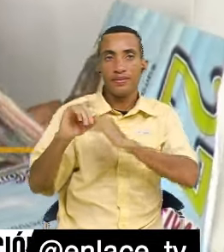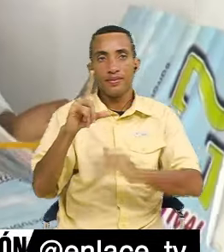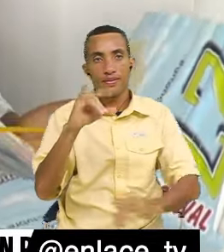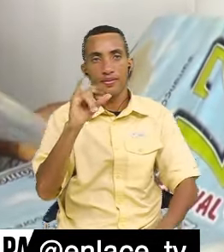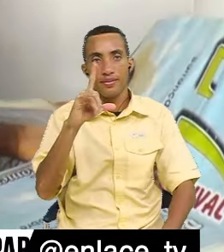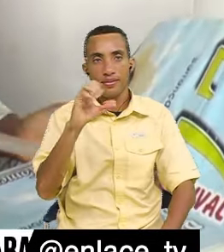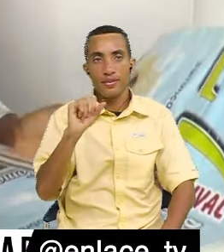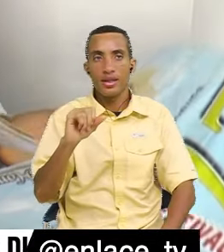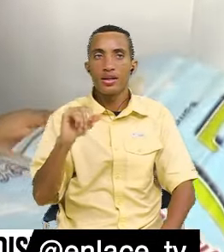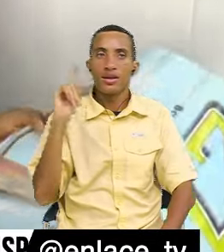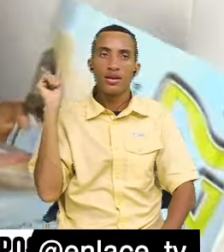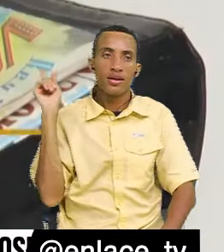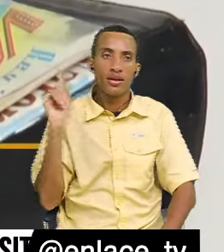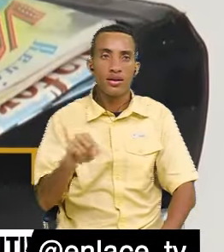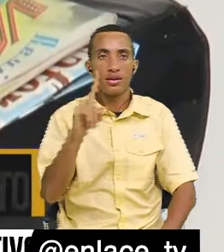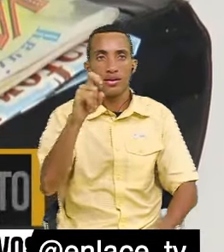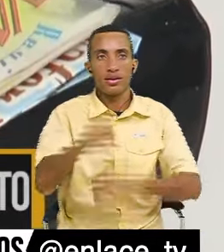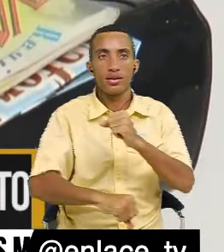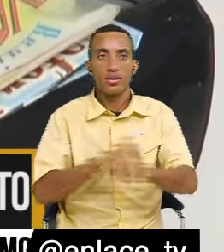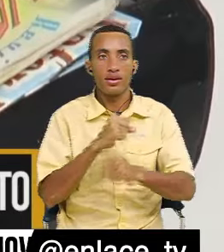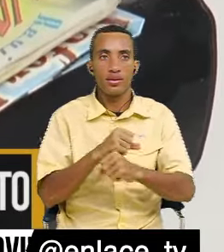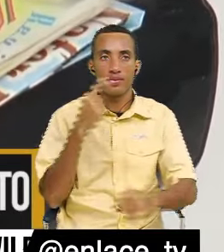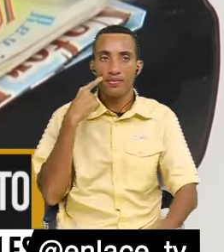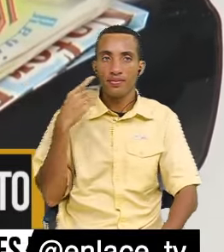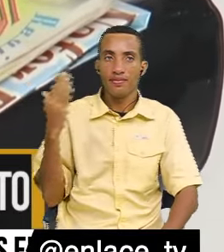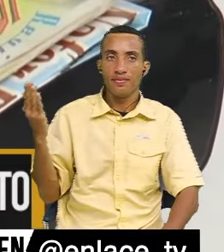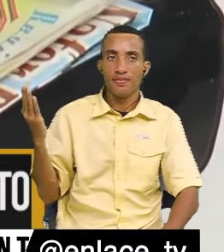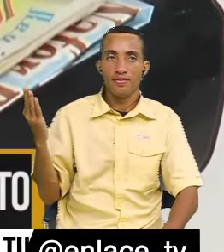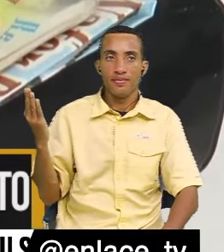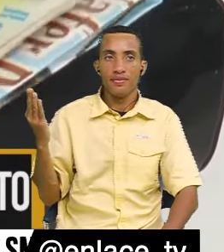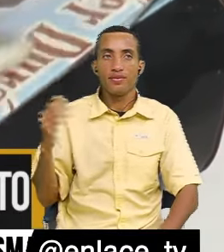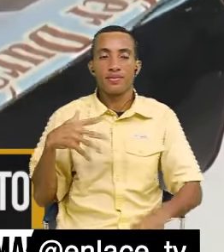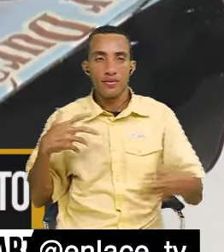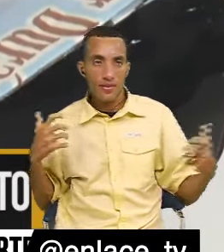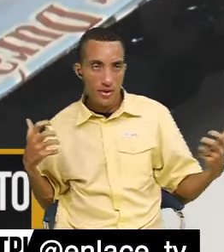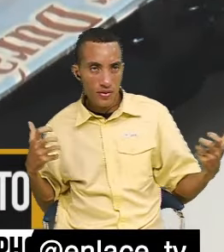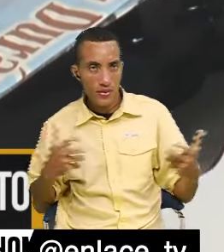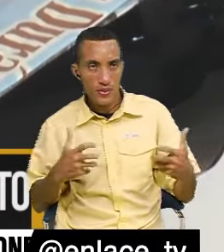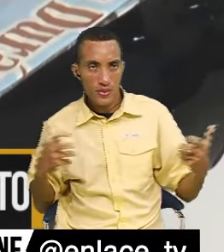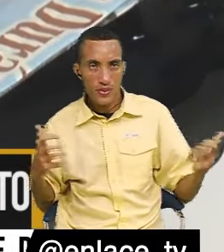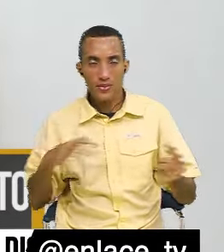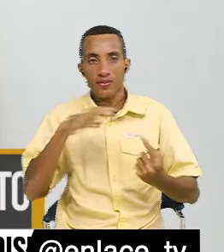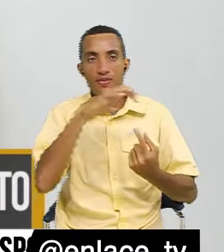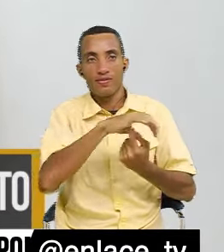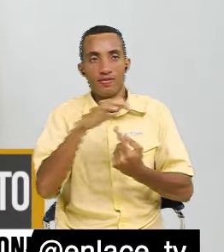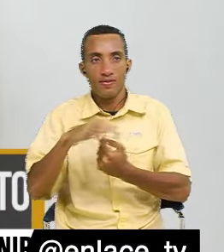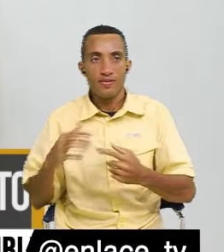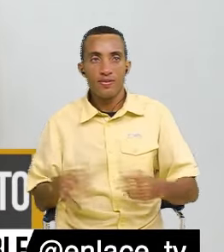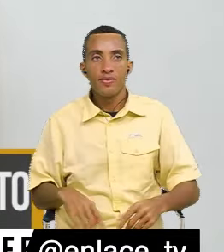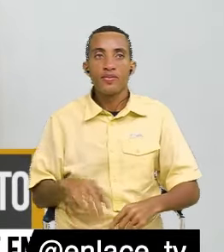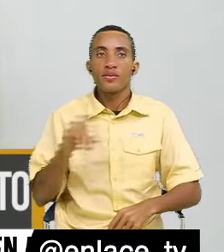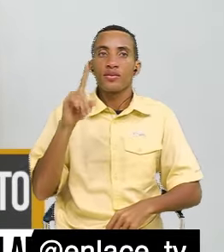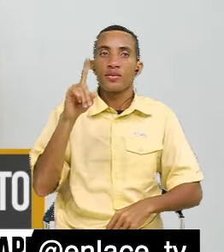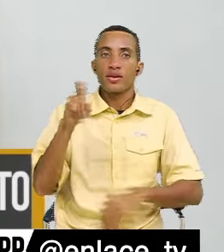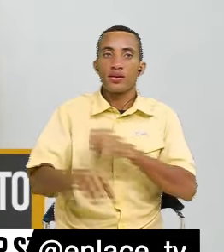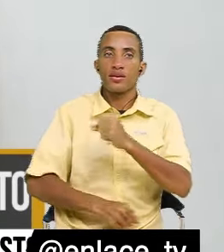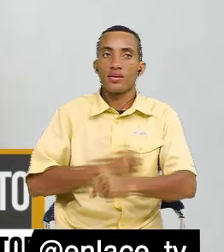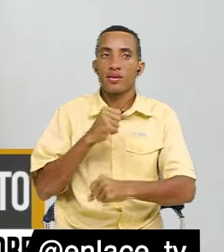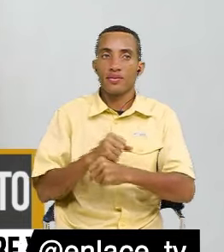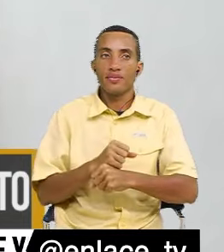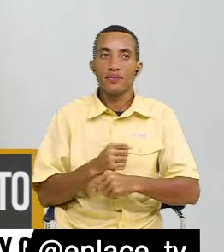6 años consecutivos, ha sido la autora del afiche oficial del Festival de Acordeones del Río Grande de la Magdalena. Y son 6 años,